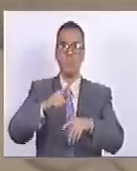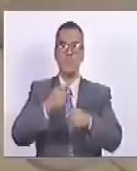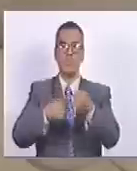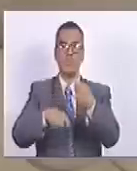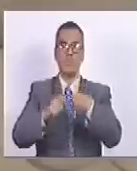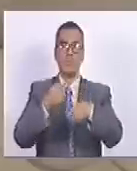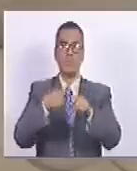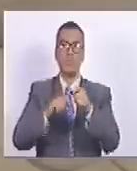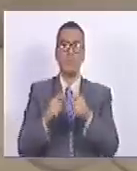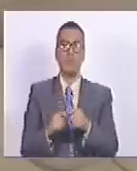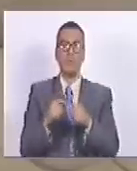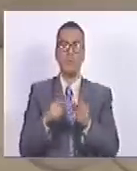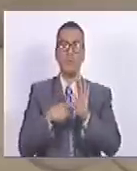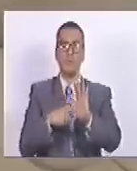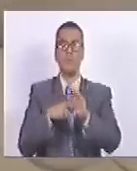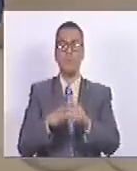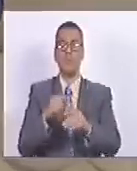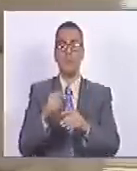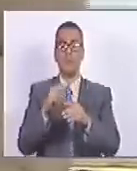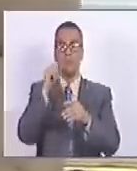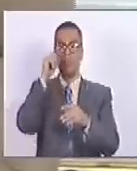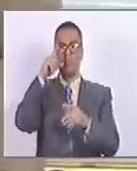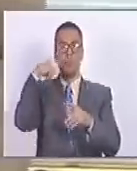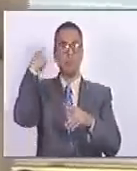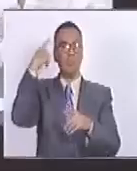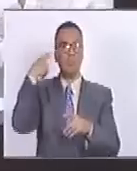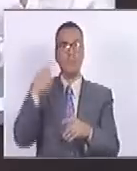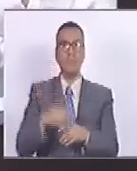comercio, como expresión de barbarie,